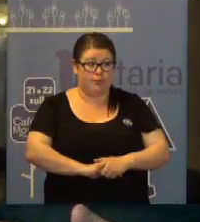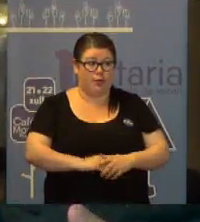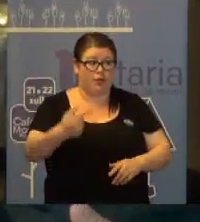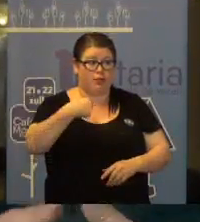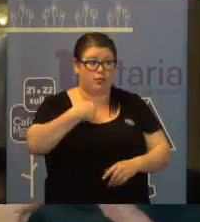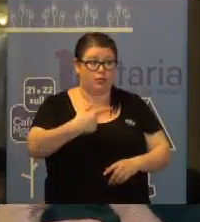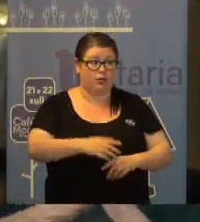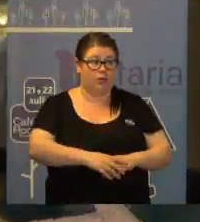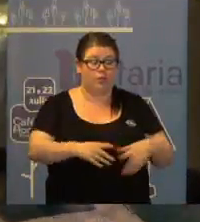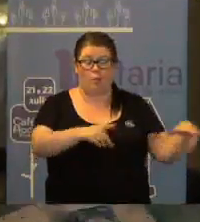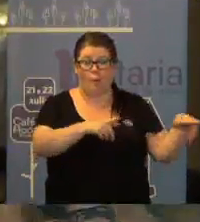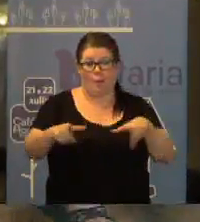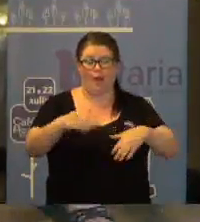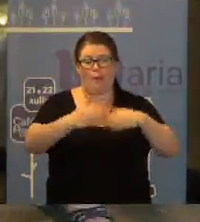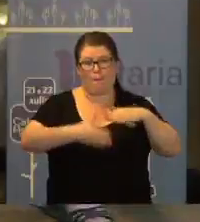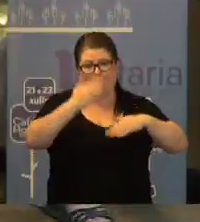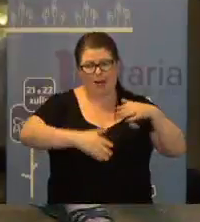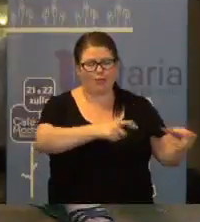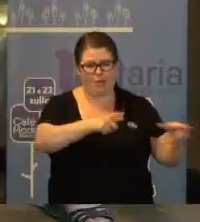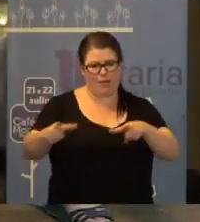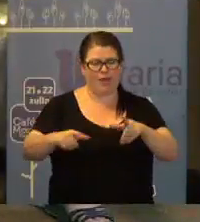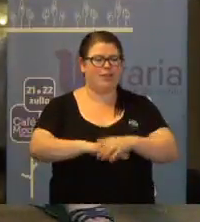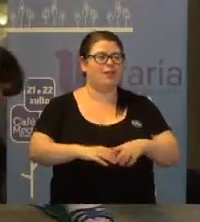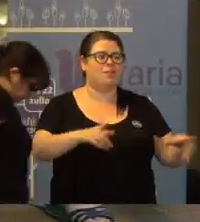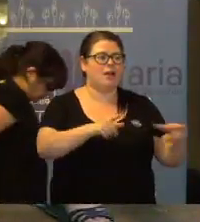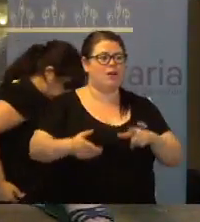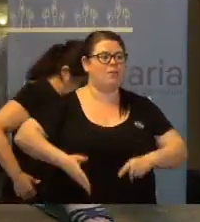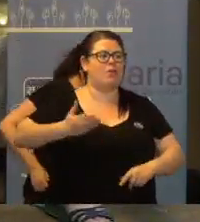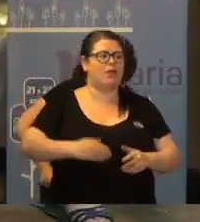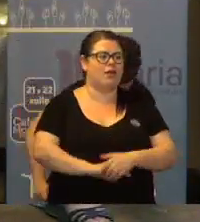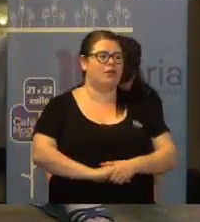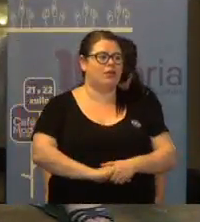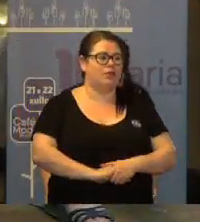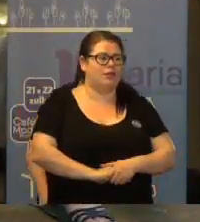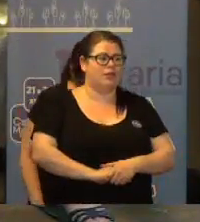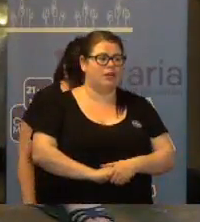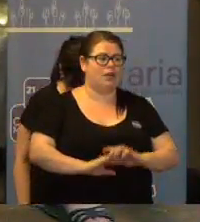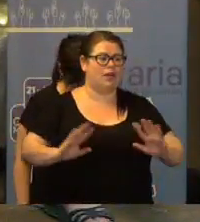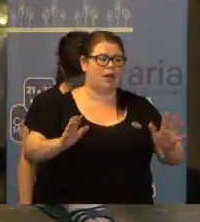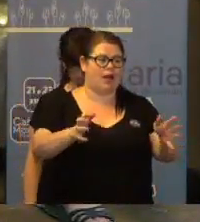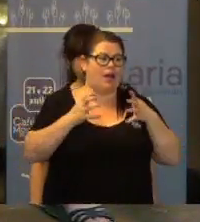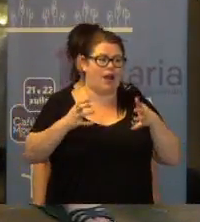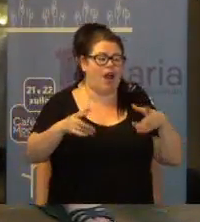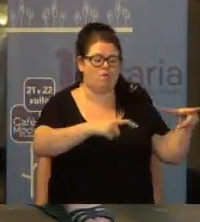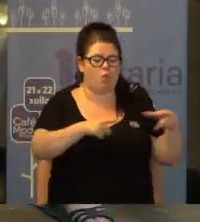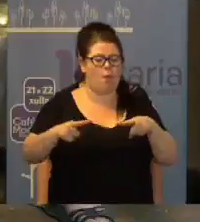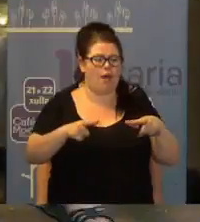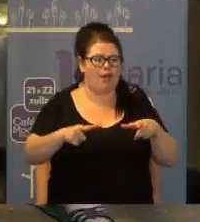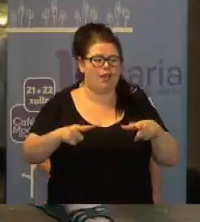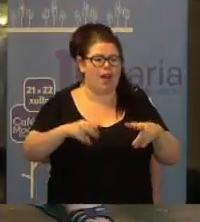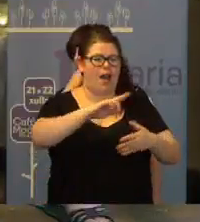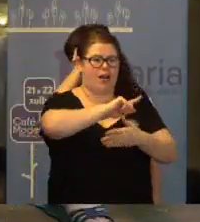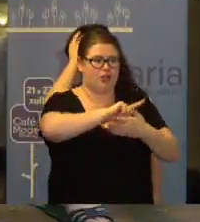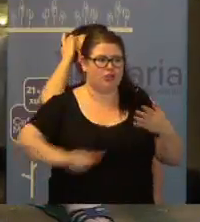mover os marcos. Eu creo que o marco fundamental, obvio, evidente, pois é mover o marco da Xunta de Galicia,